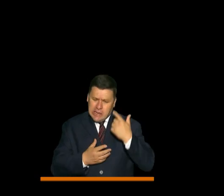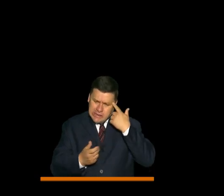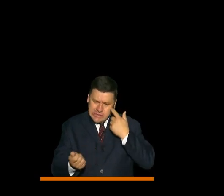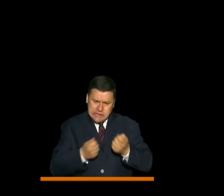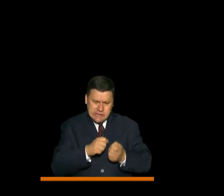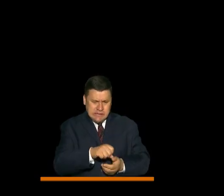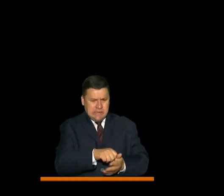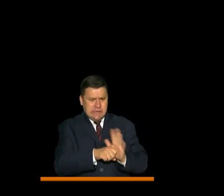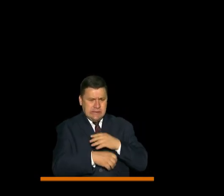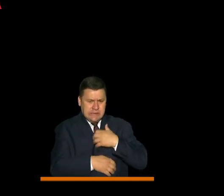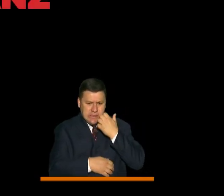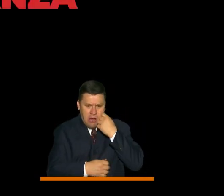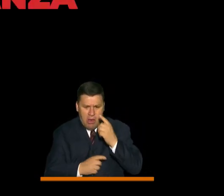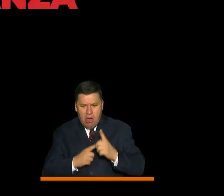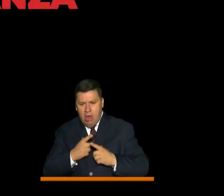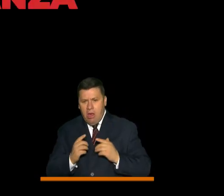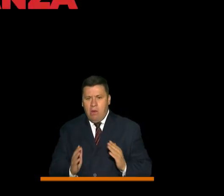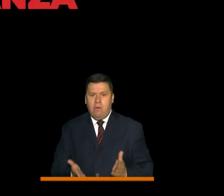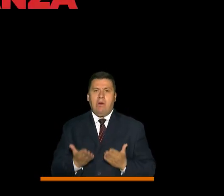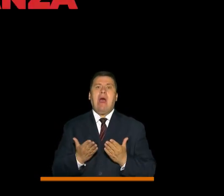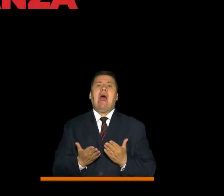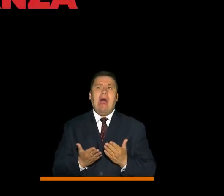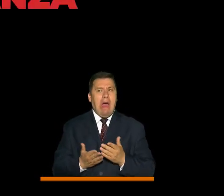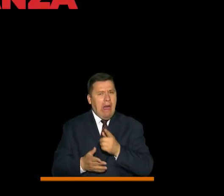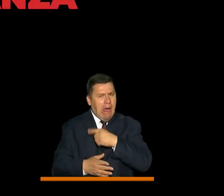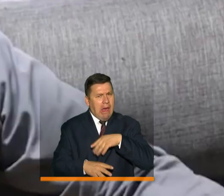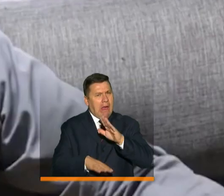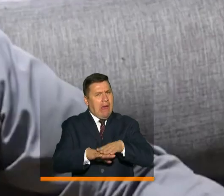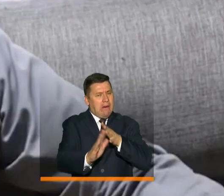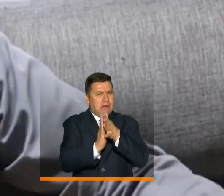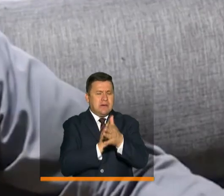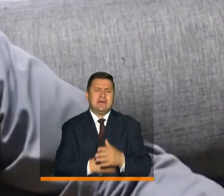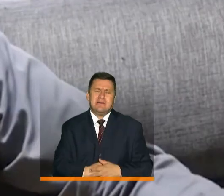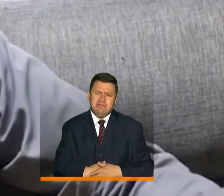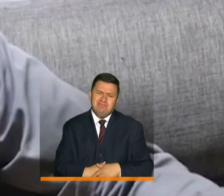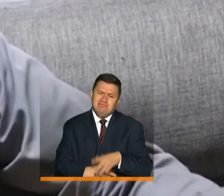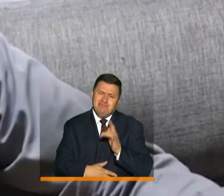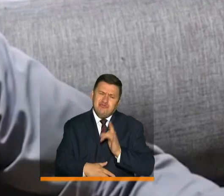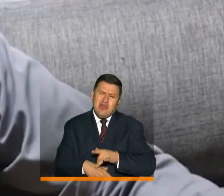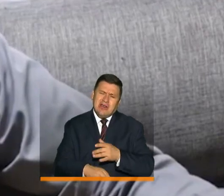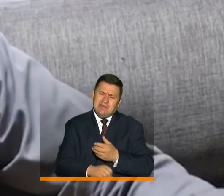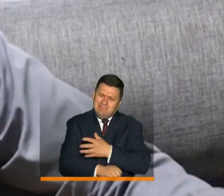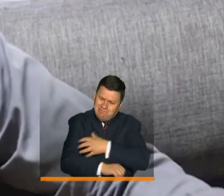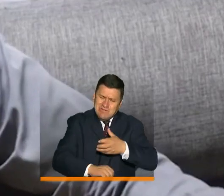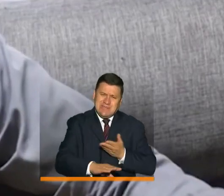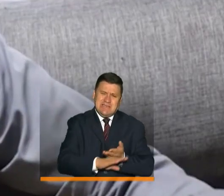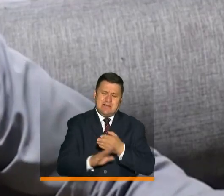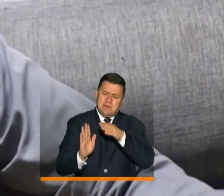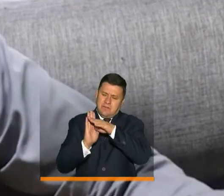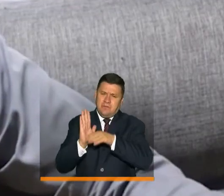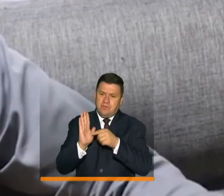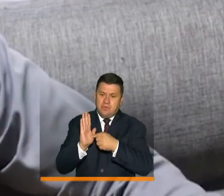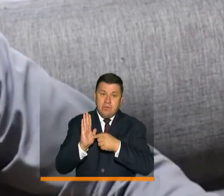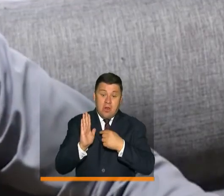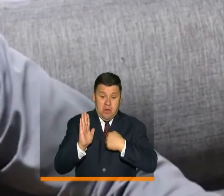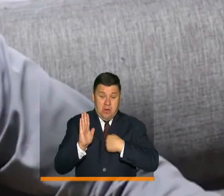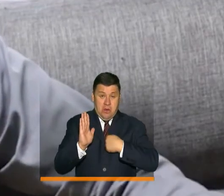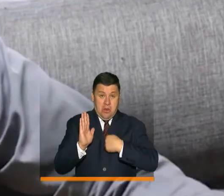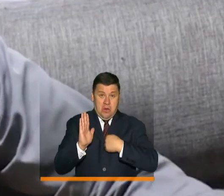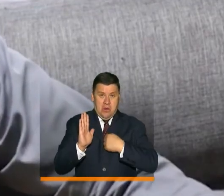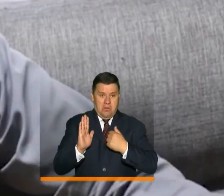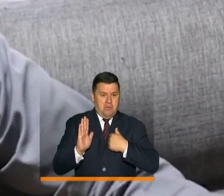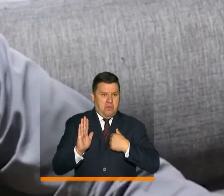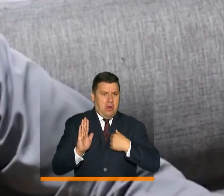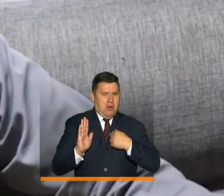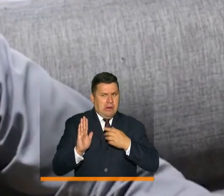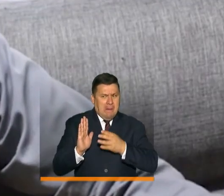el COVID-19, nos deja su enseñanza. Extremar las medidas, ninguna medida que uno tome